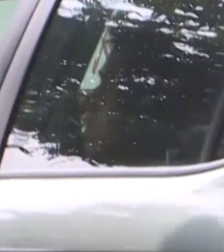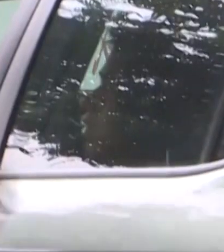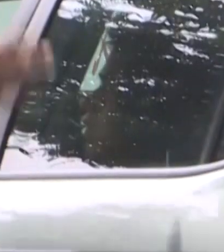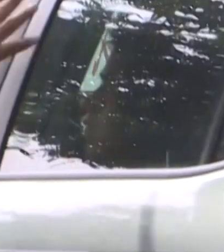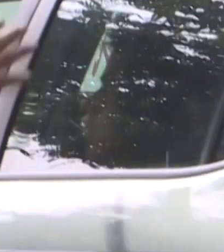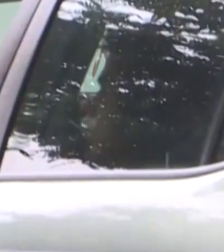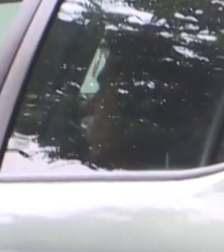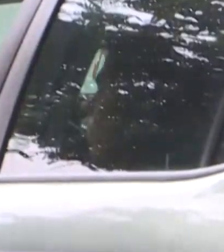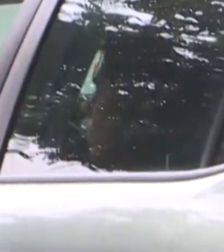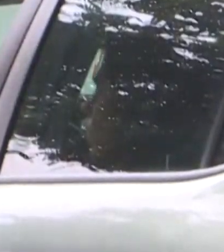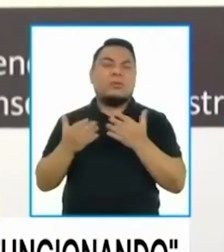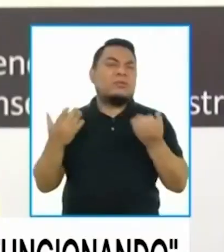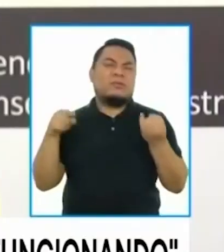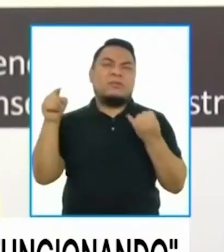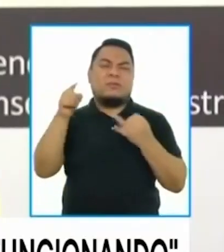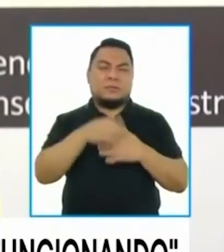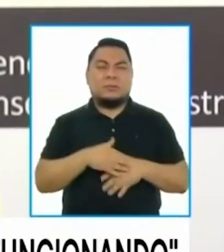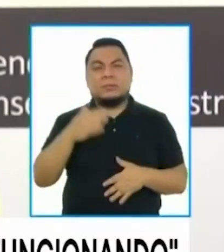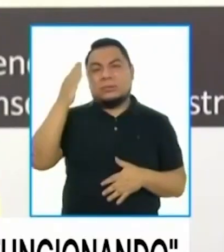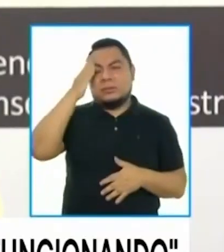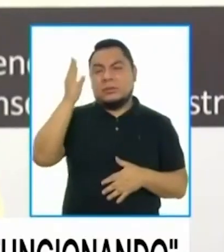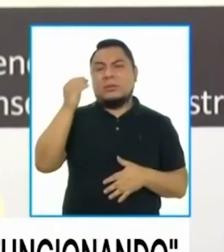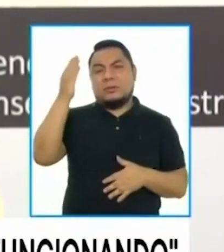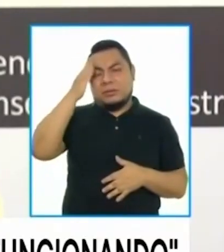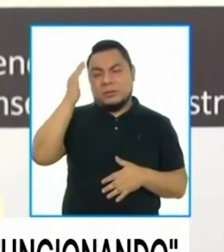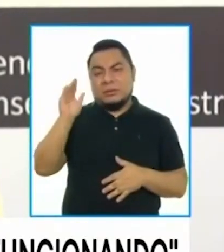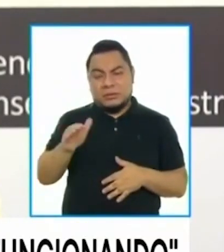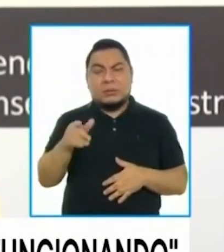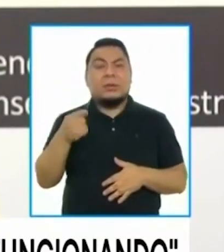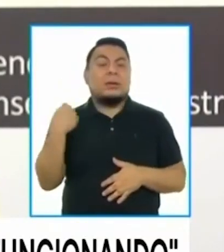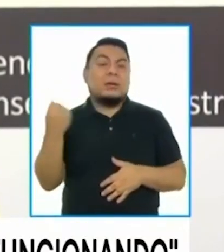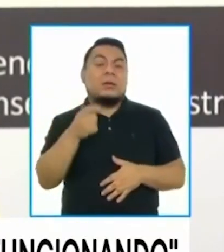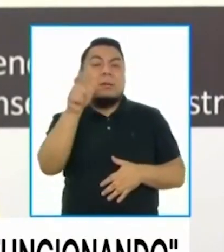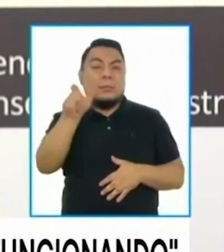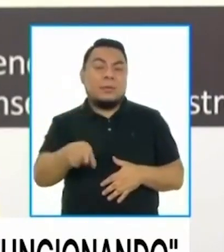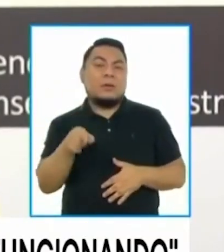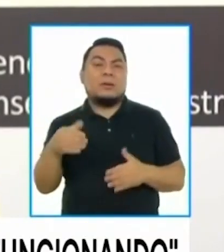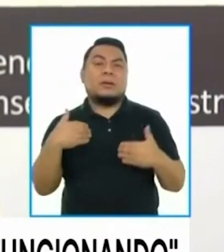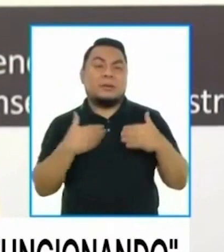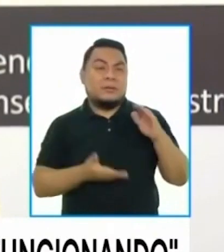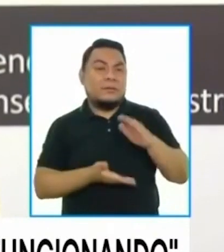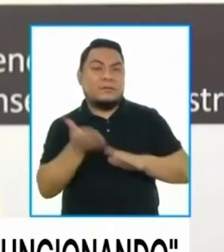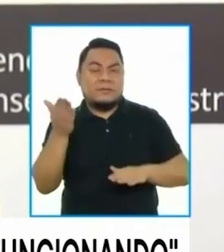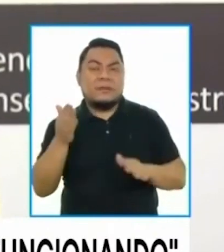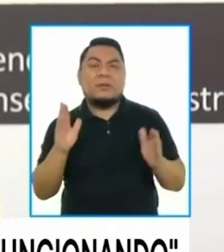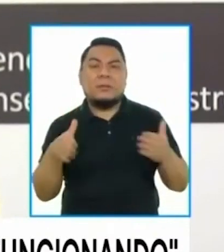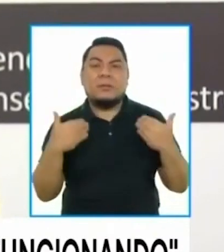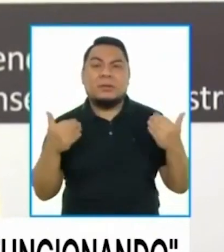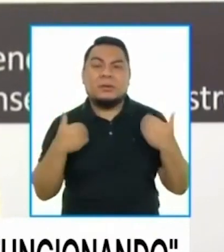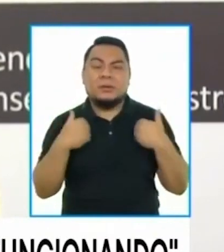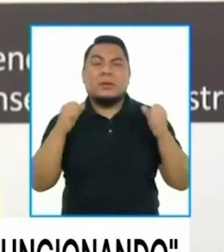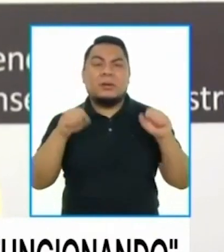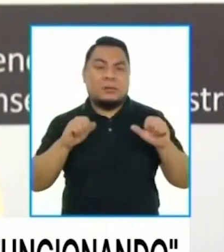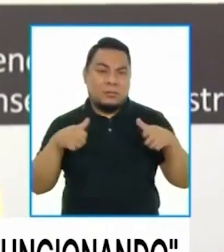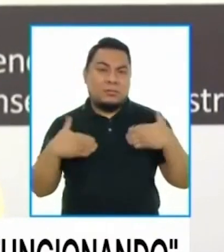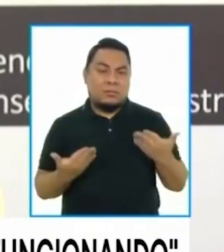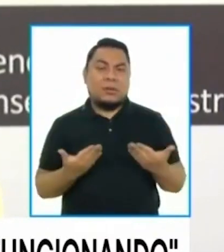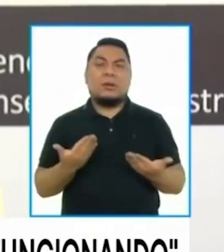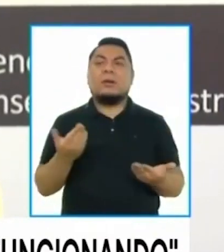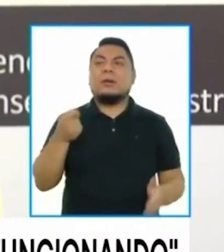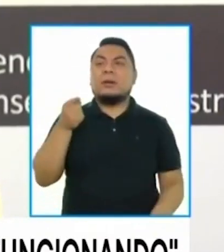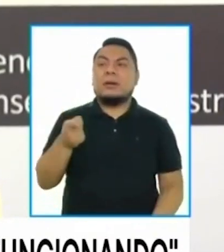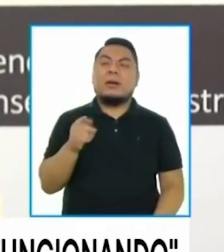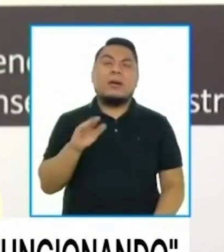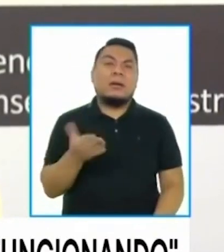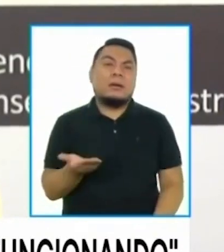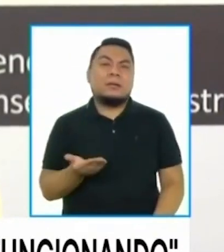uso de vehículos. Hay cómo marcar allí de tal manera que cuando la persona salga pueda tener la posibilidad, si es que